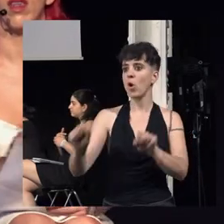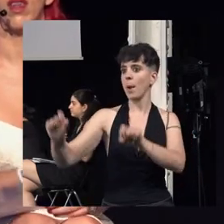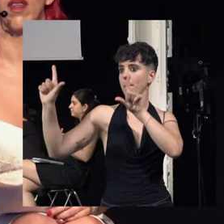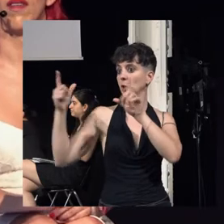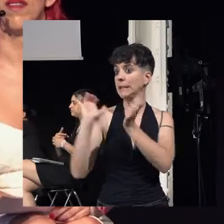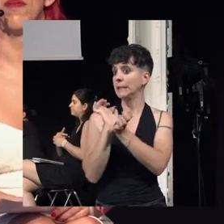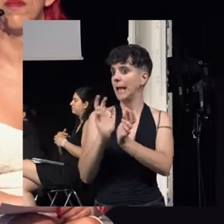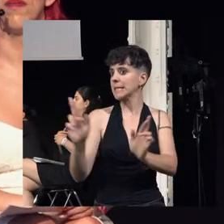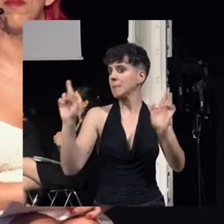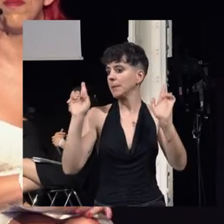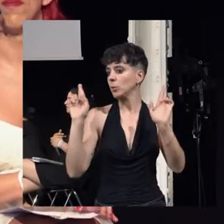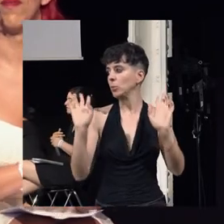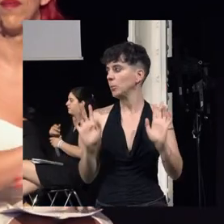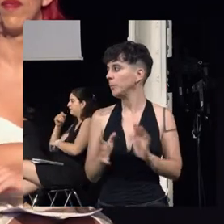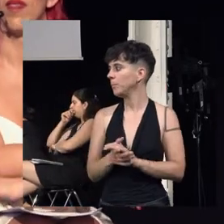que es visualitzi.